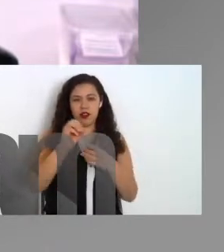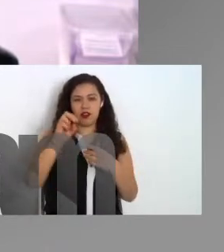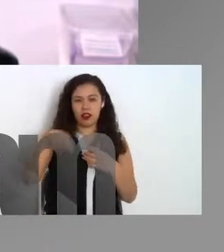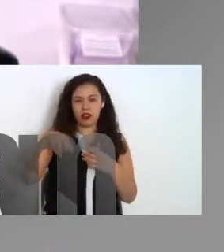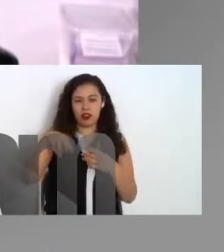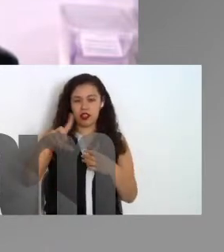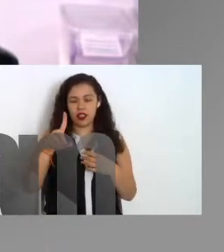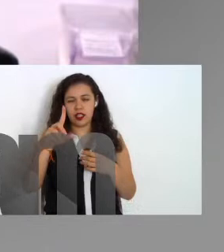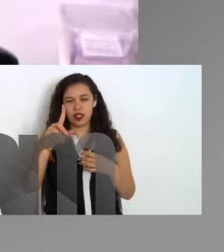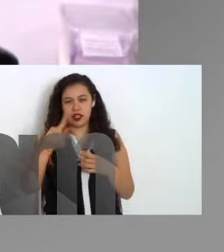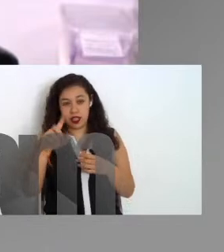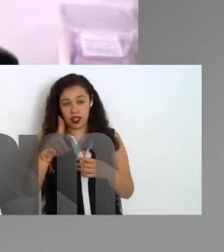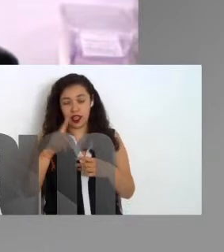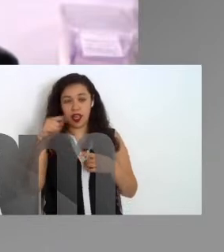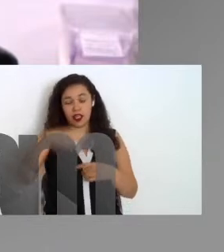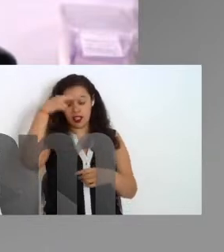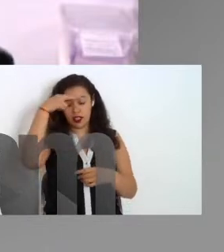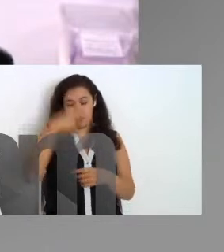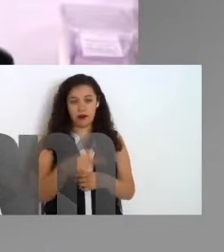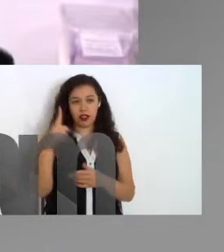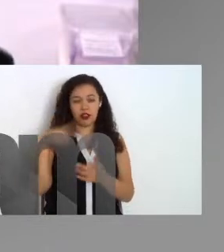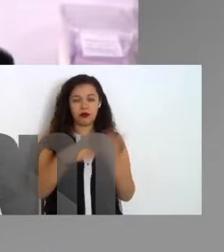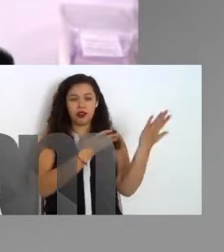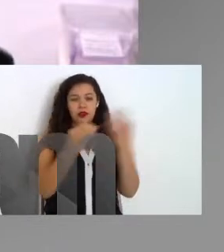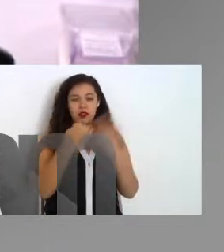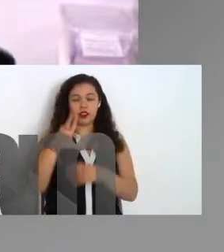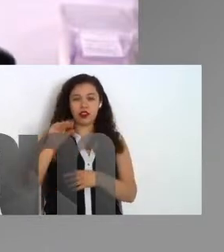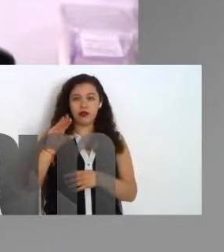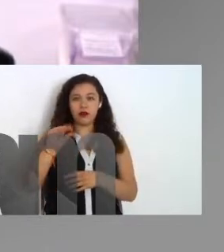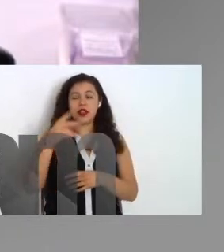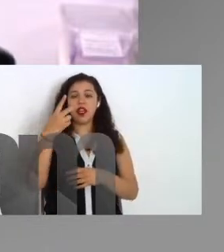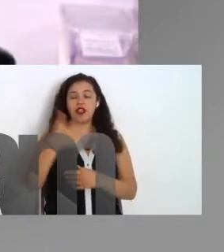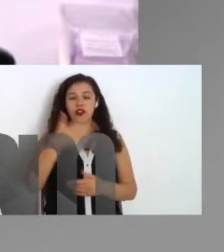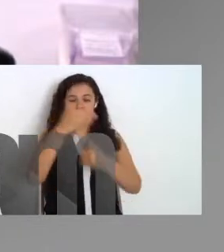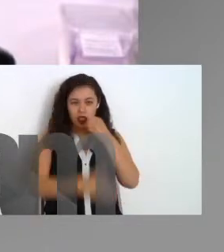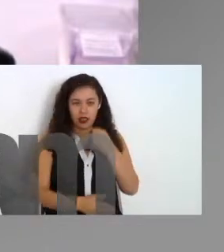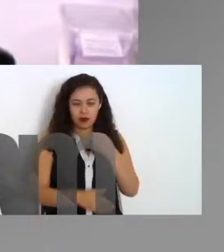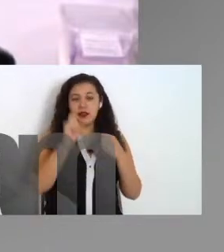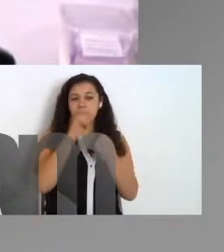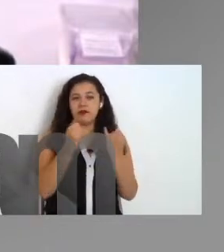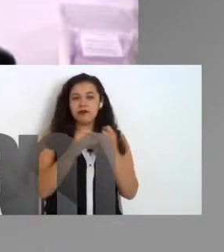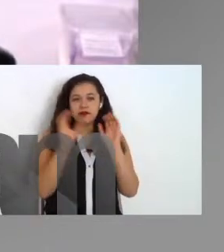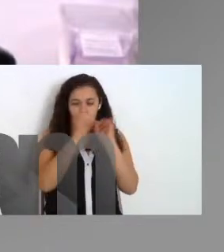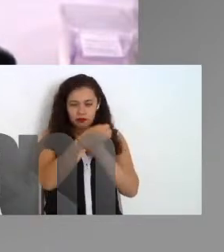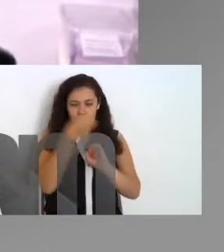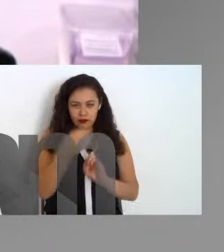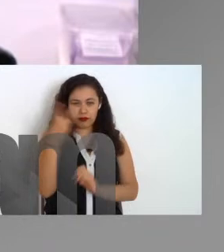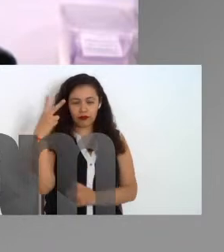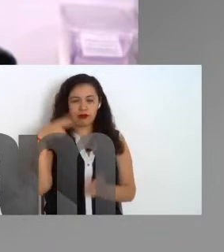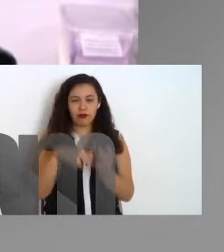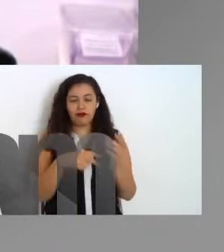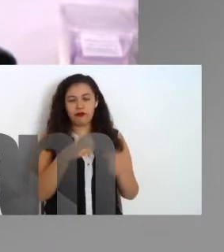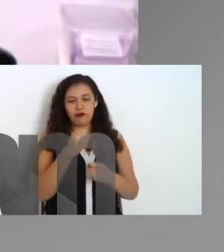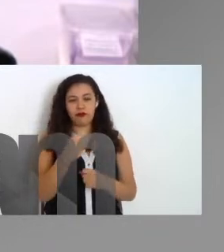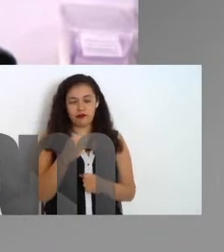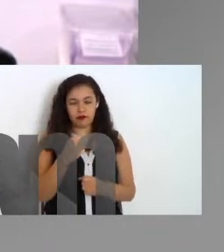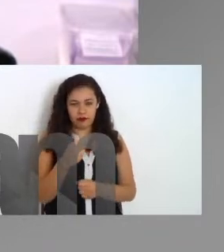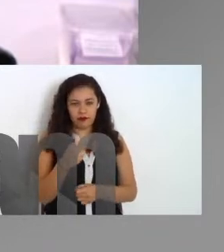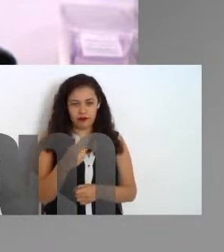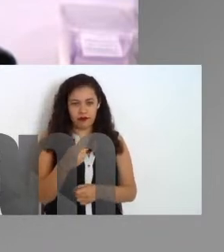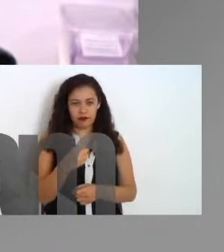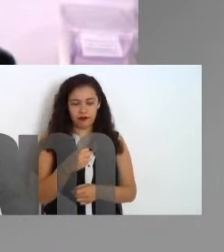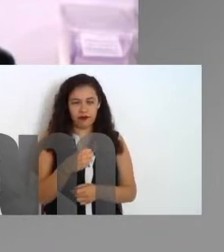a finales de 1998. En el 2000, es nombrado vicepresidente del International Team on